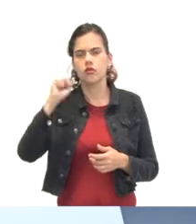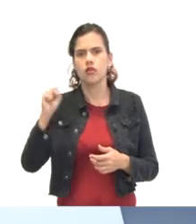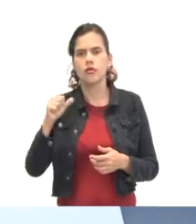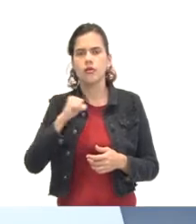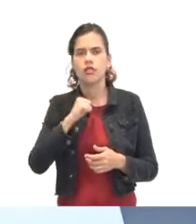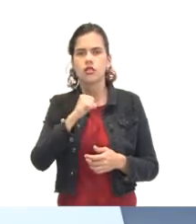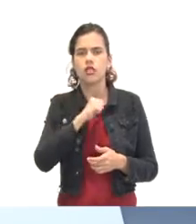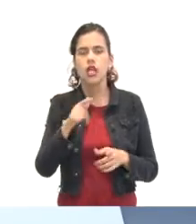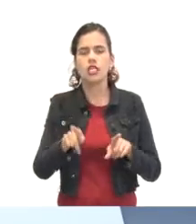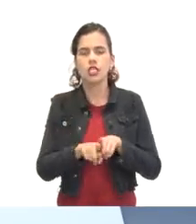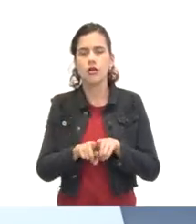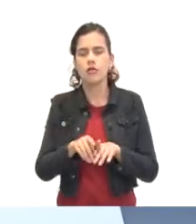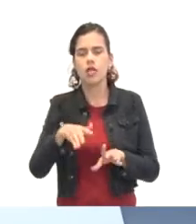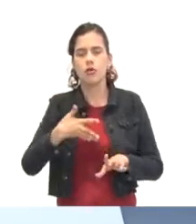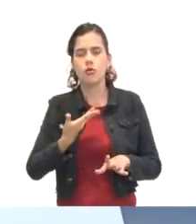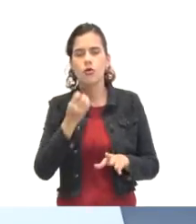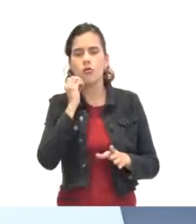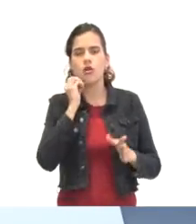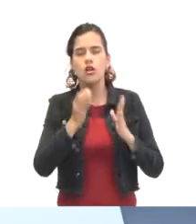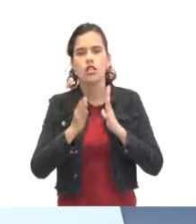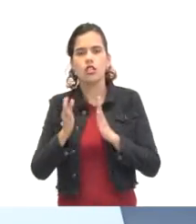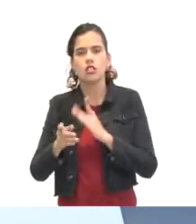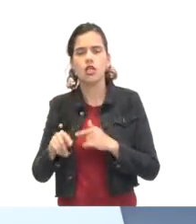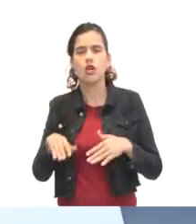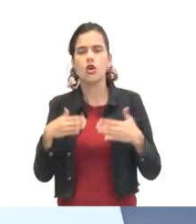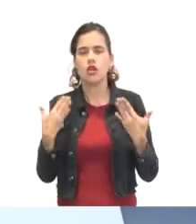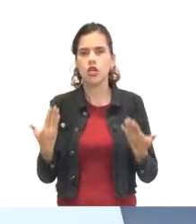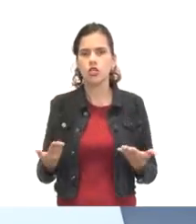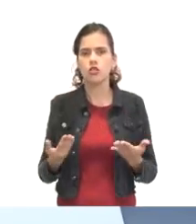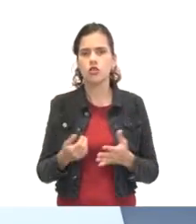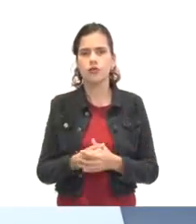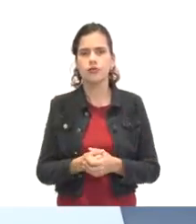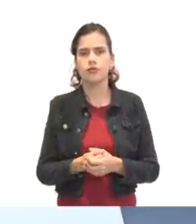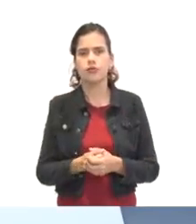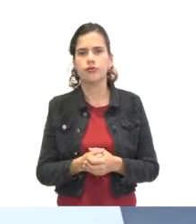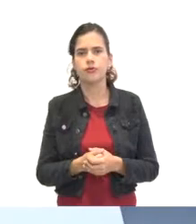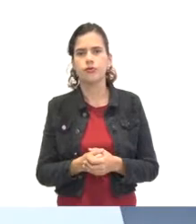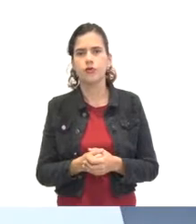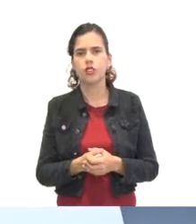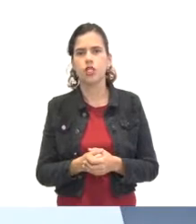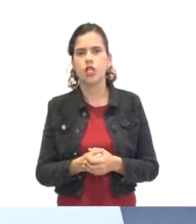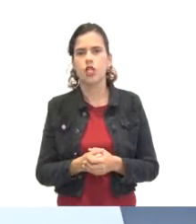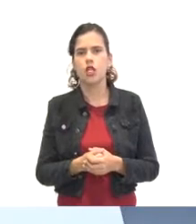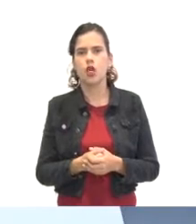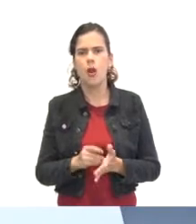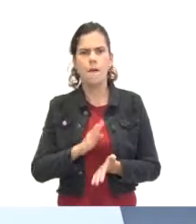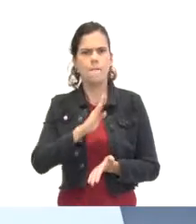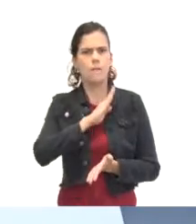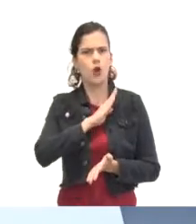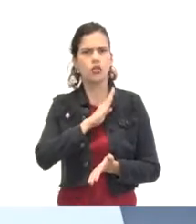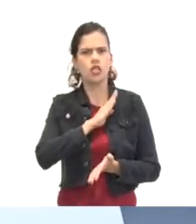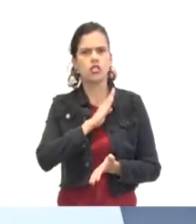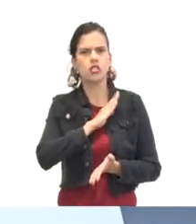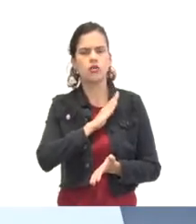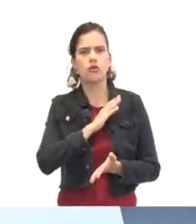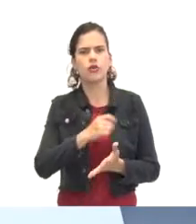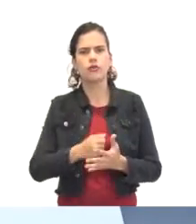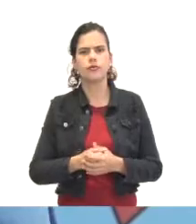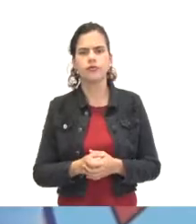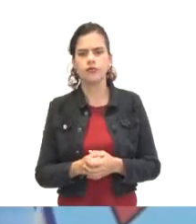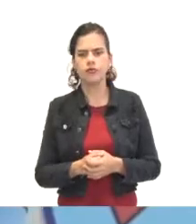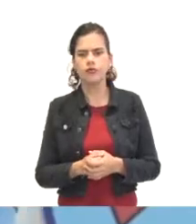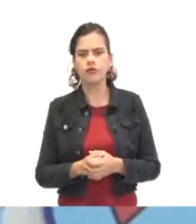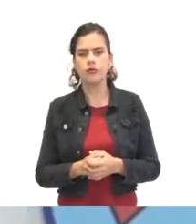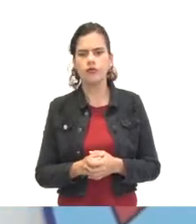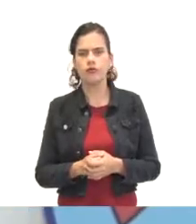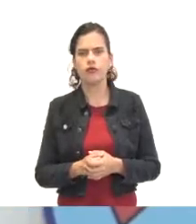los podemos clasificar en lo que son los pronombres posesivos, que en los pronombres posesivos